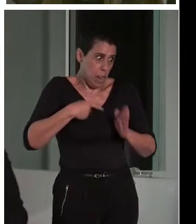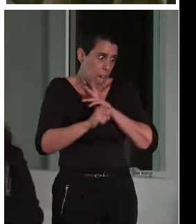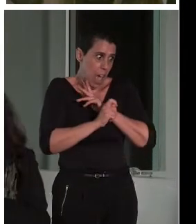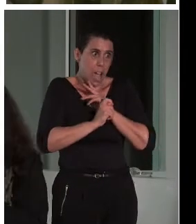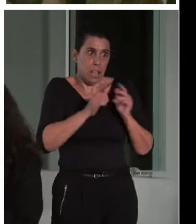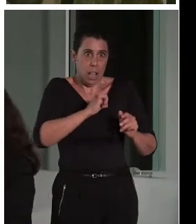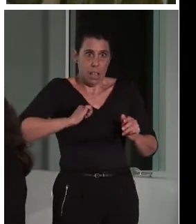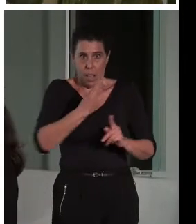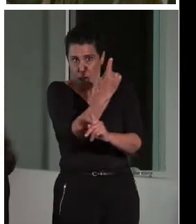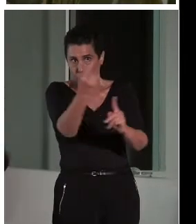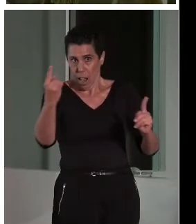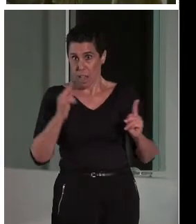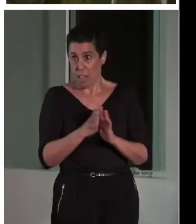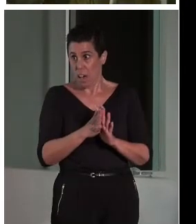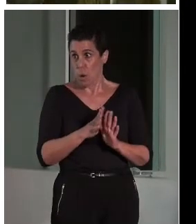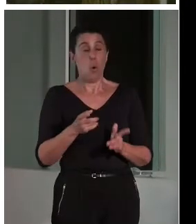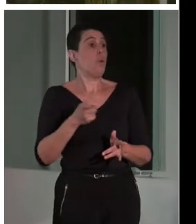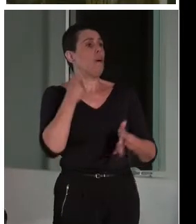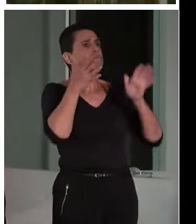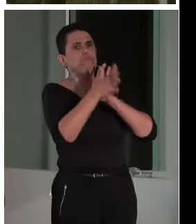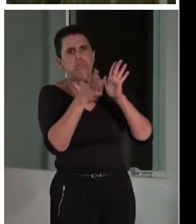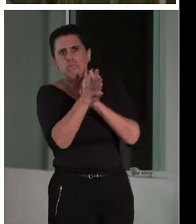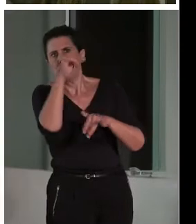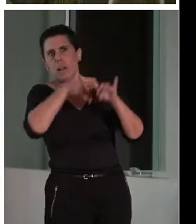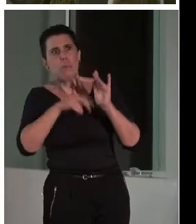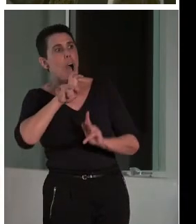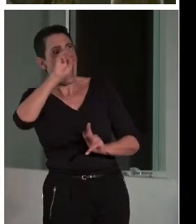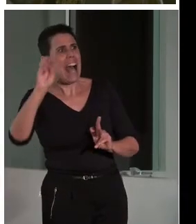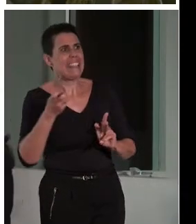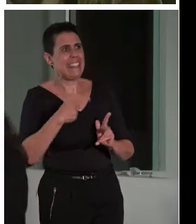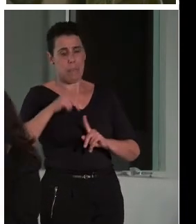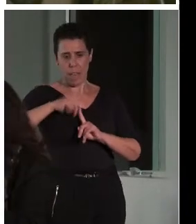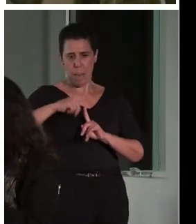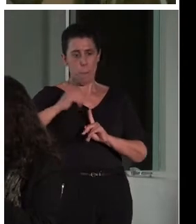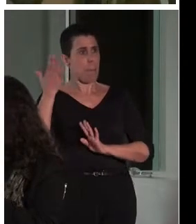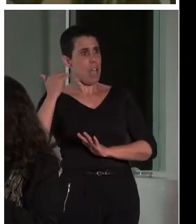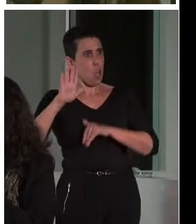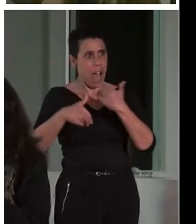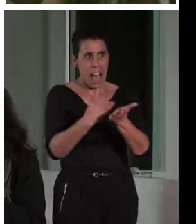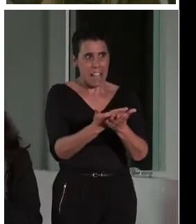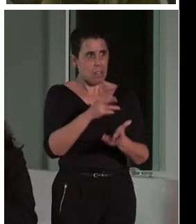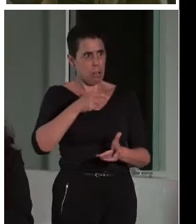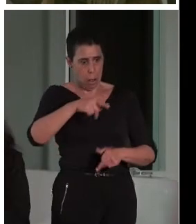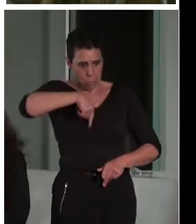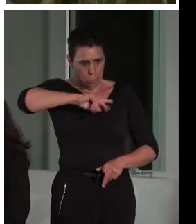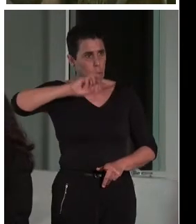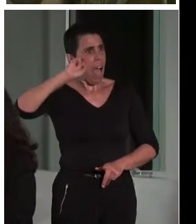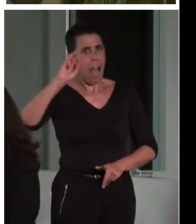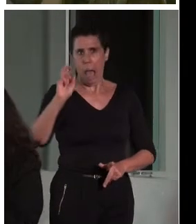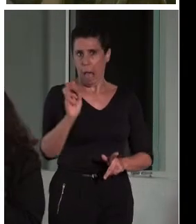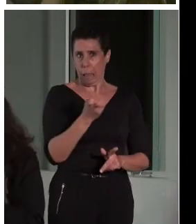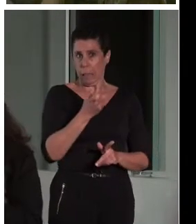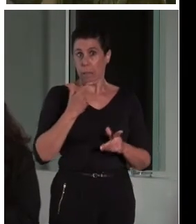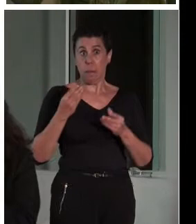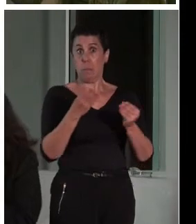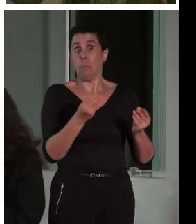todas las actividades que hemos hecho de mayo de 2018 aquí son muchas aquí no sé si se ve la verdad lo suficientemente bien de